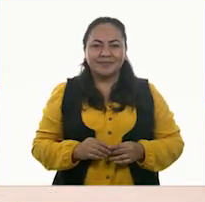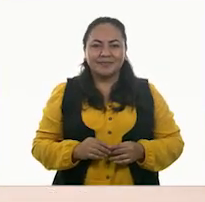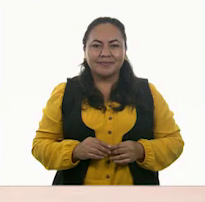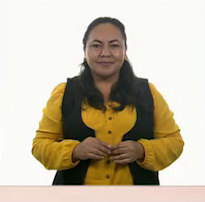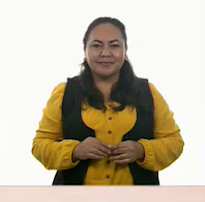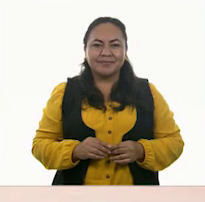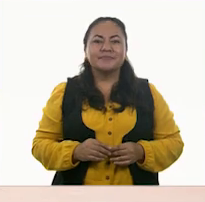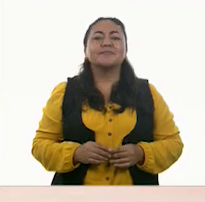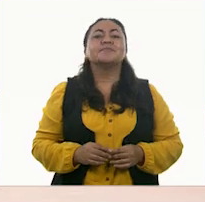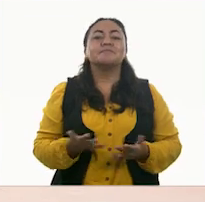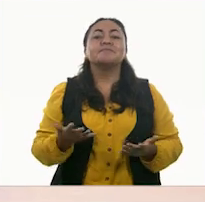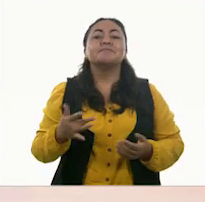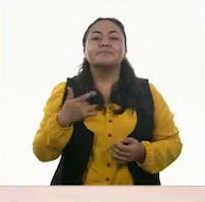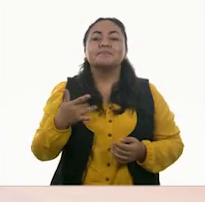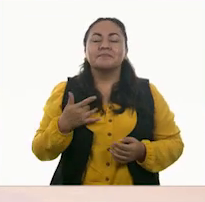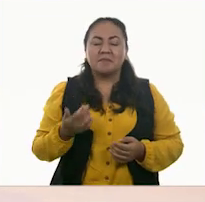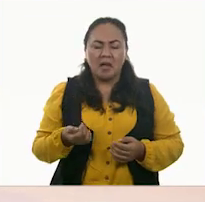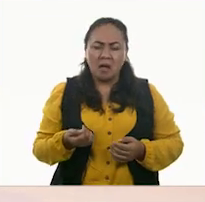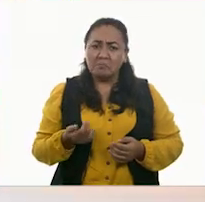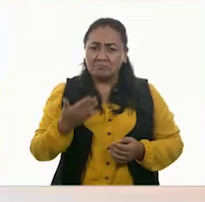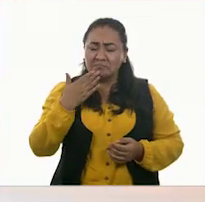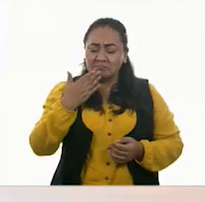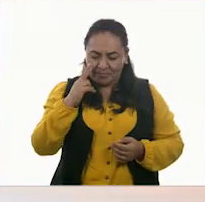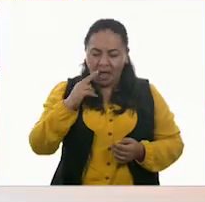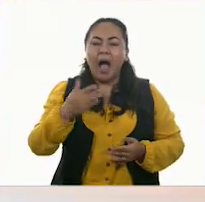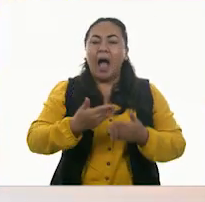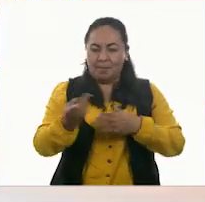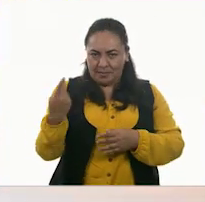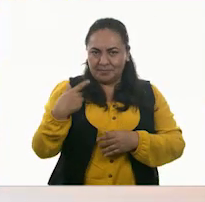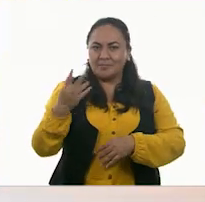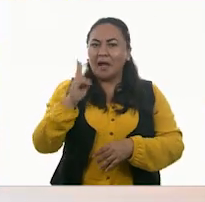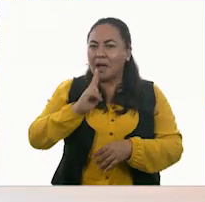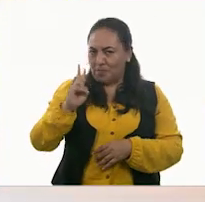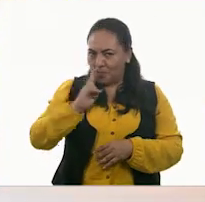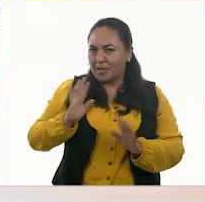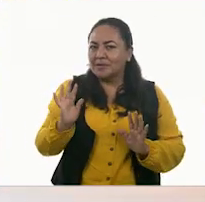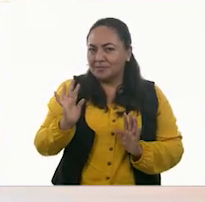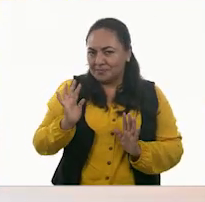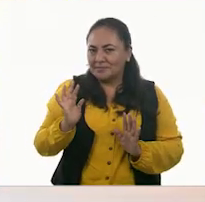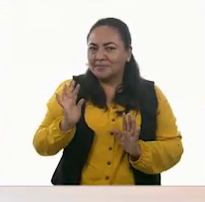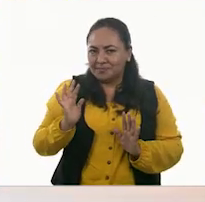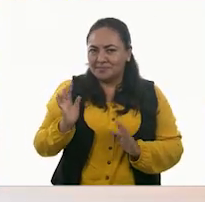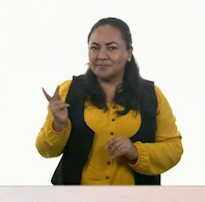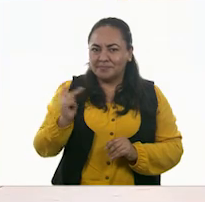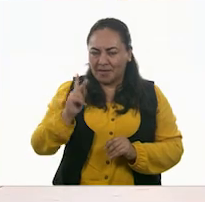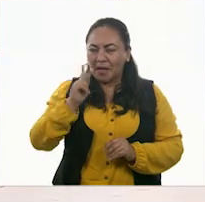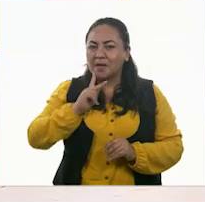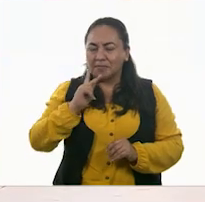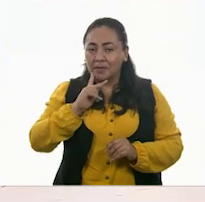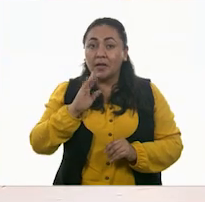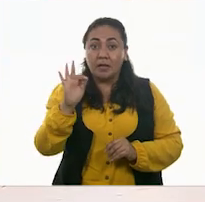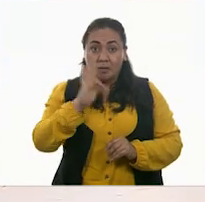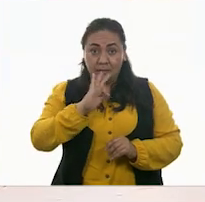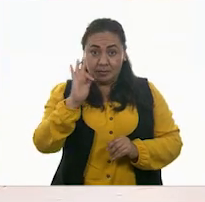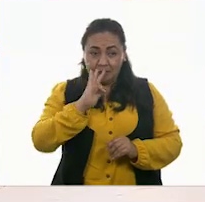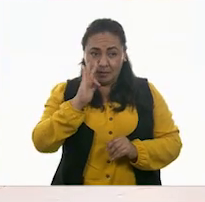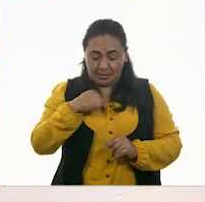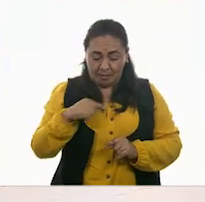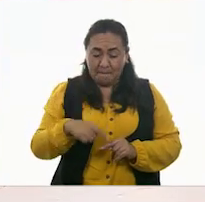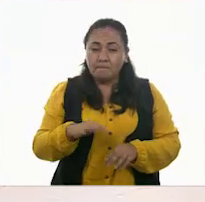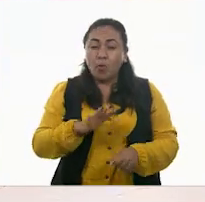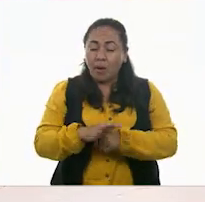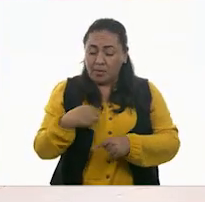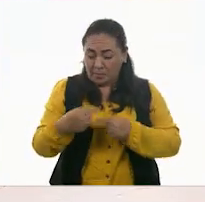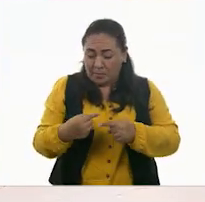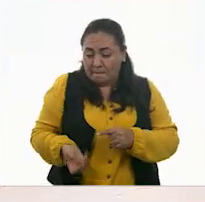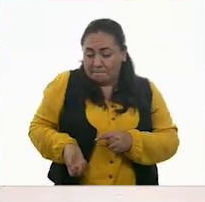¿Cómo está ya? Bien, rodando. A ver, te voy a retar. Vamos a intentar que esto llegue un poquito más lejos,